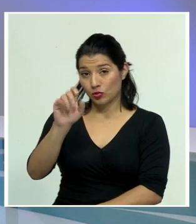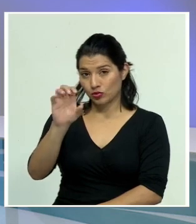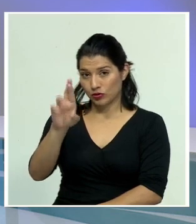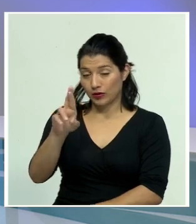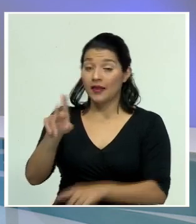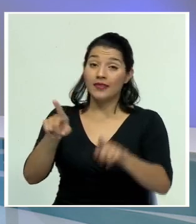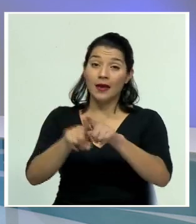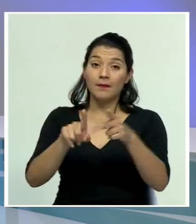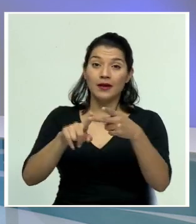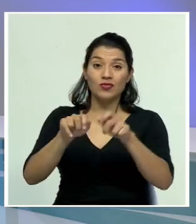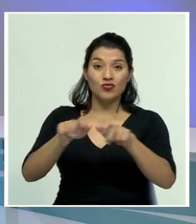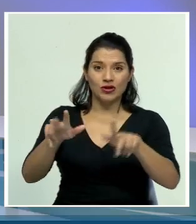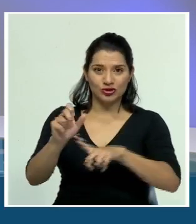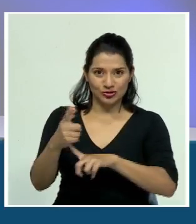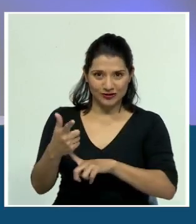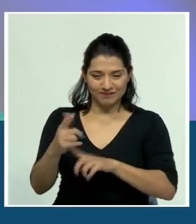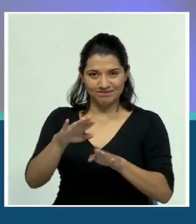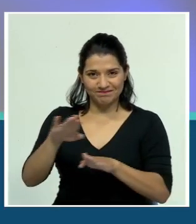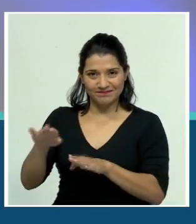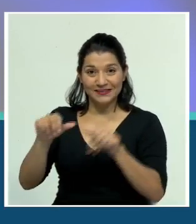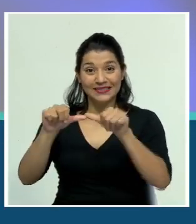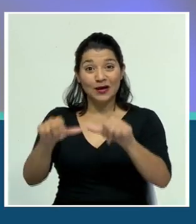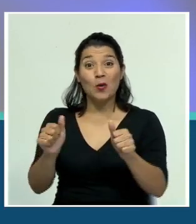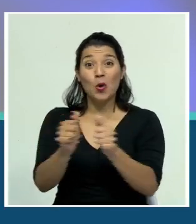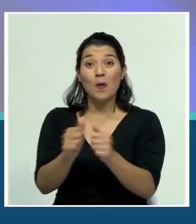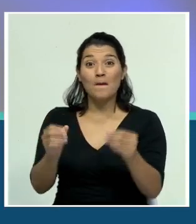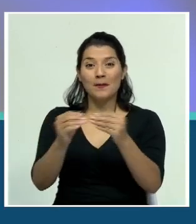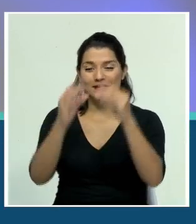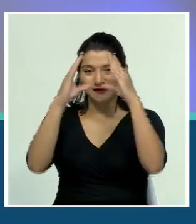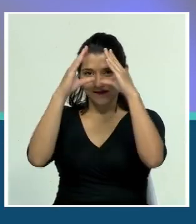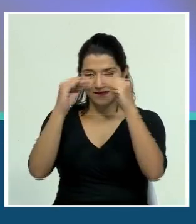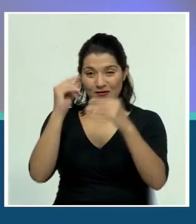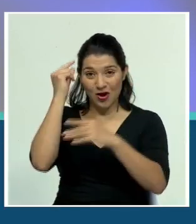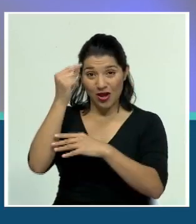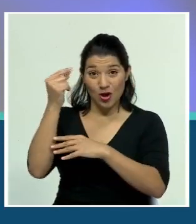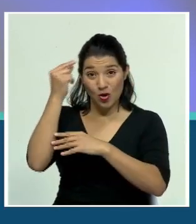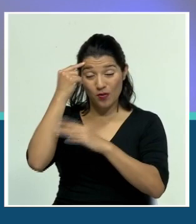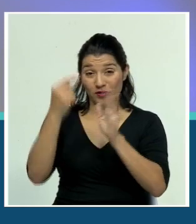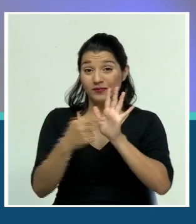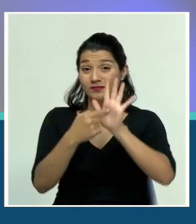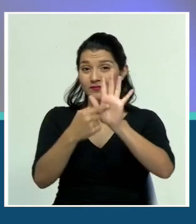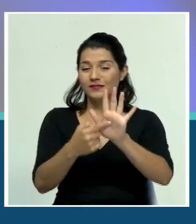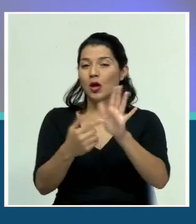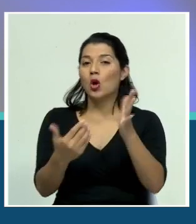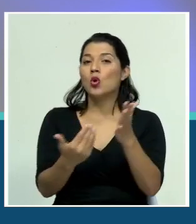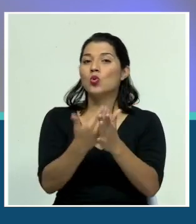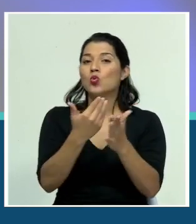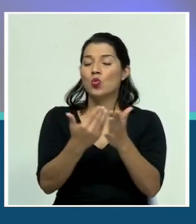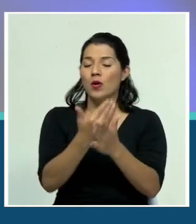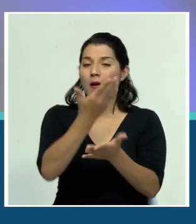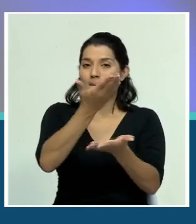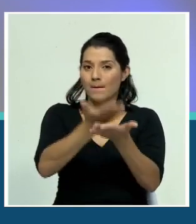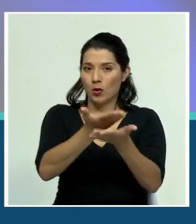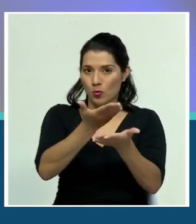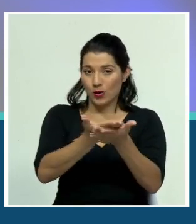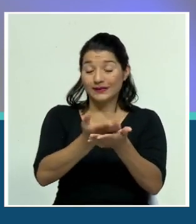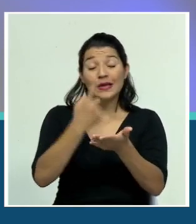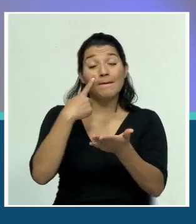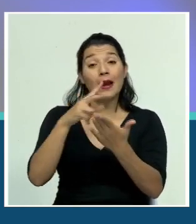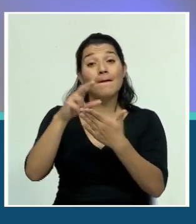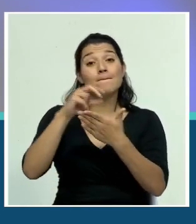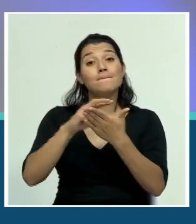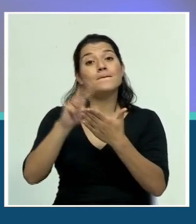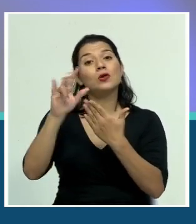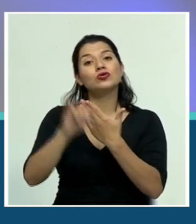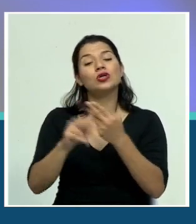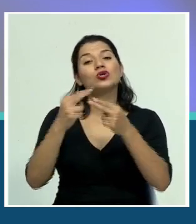en nuestras redes sociales. Seguimos con más información. El gobierno presentó una nueva versión del texto sustitutivo al proyecto de